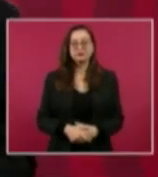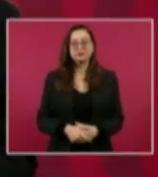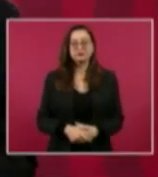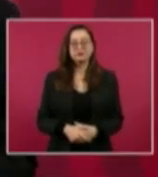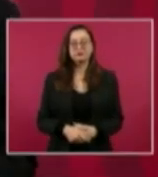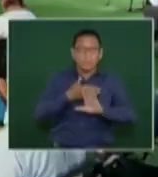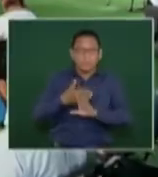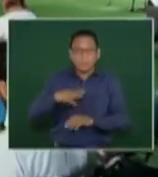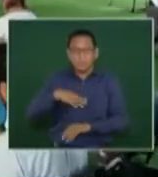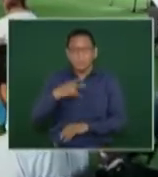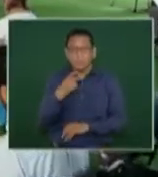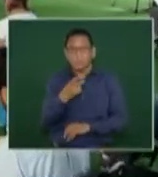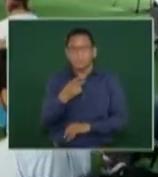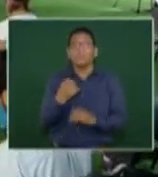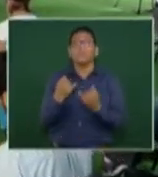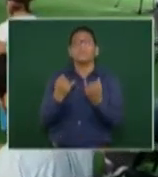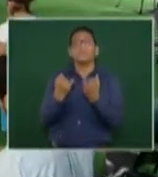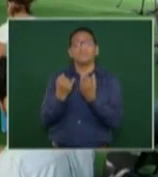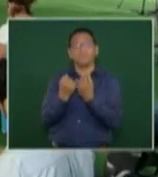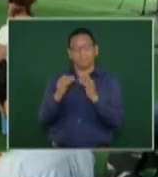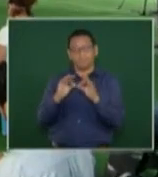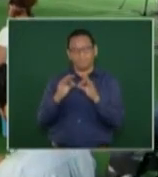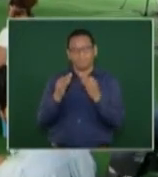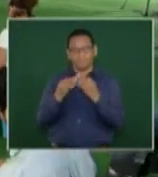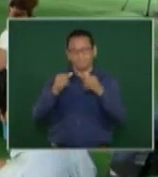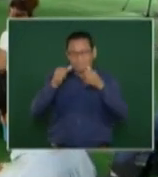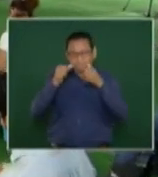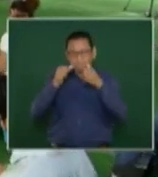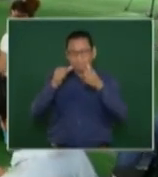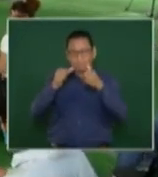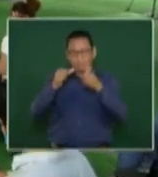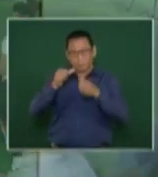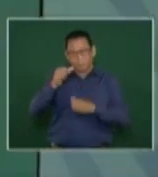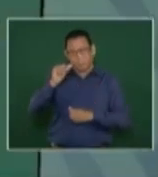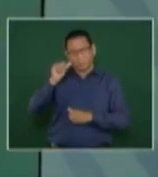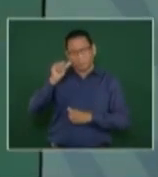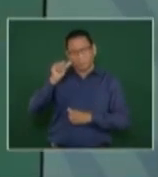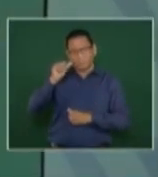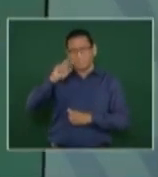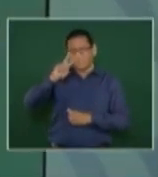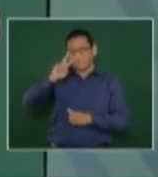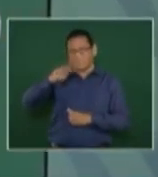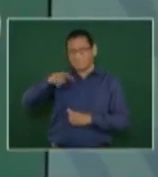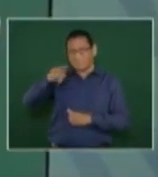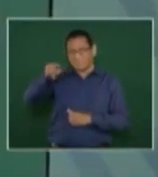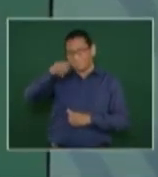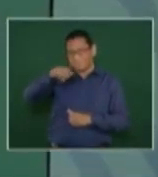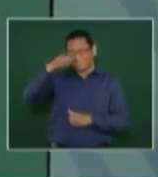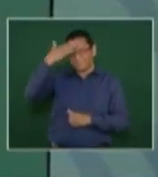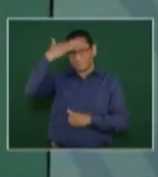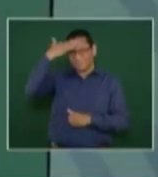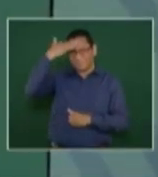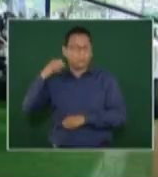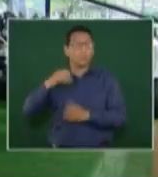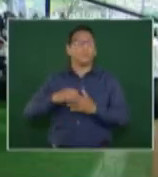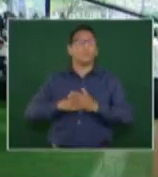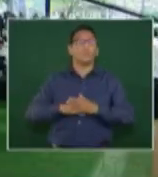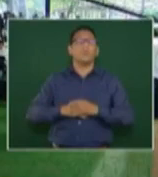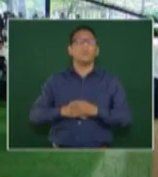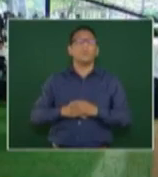de los seguidores del presidente pues quieren escuchar prácticamente, que eso es parte de la información que da.